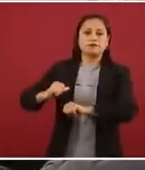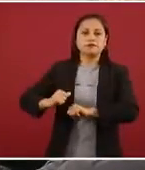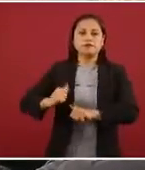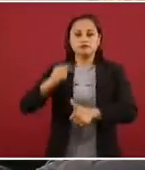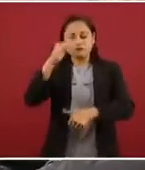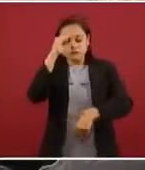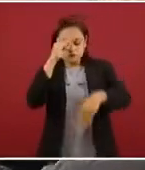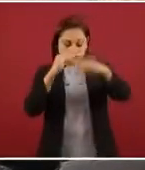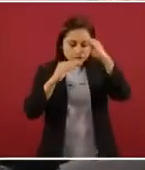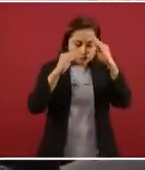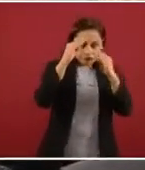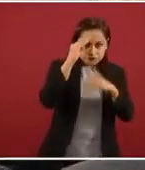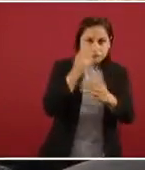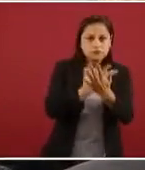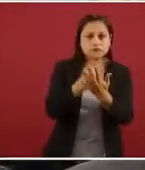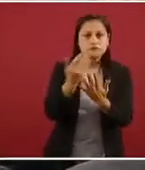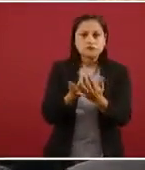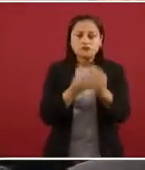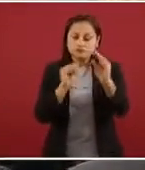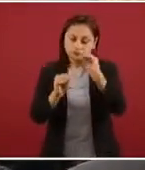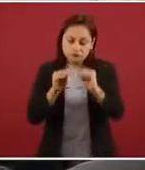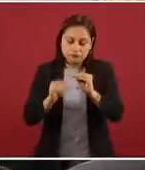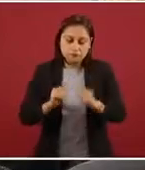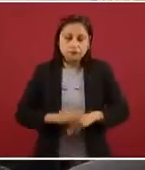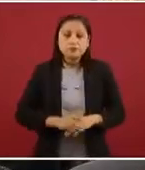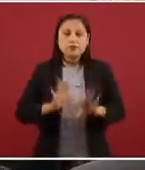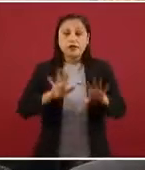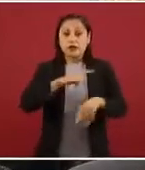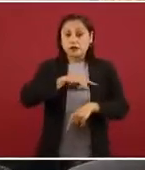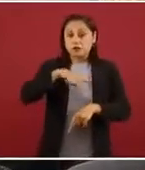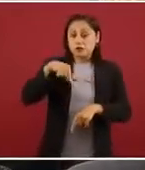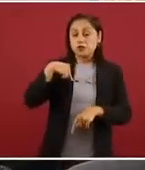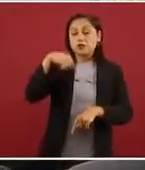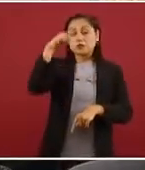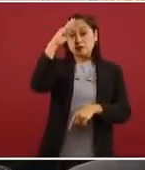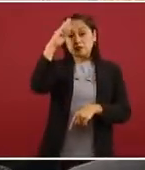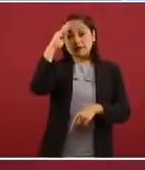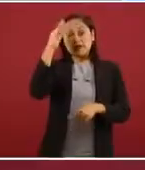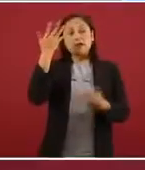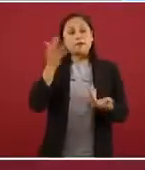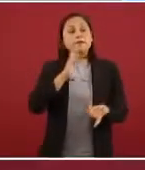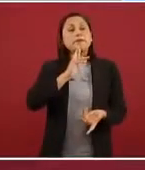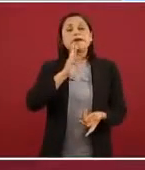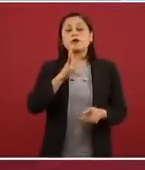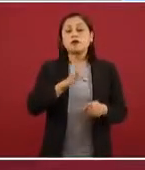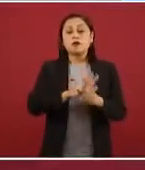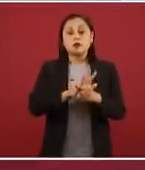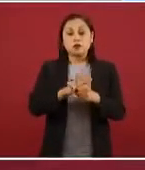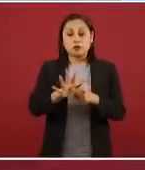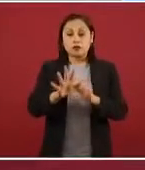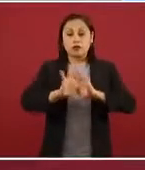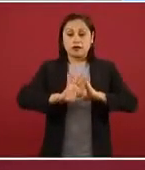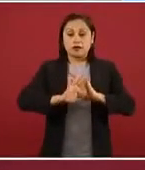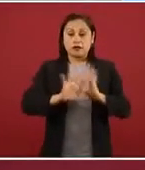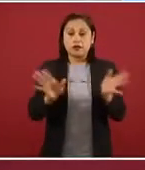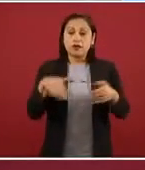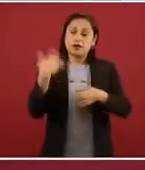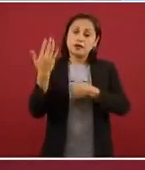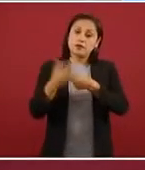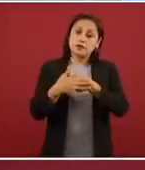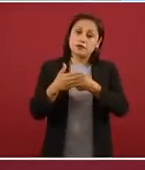estamos viendo lo que más nos conviene para tener ya completa